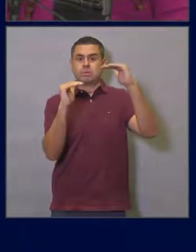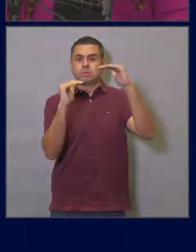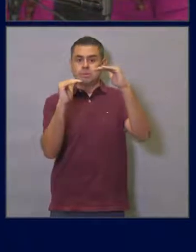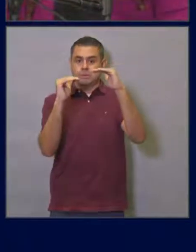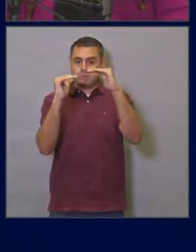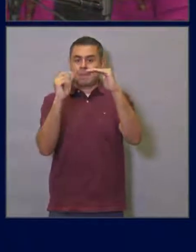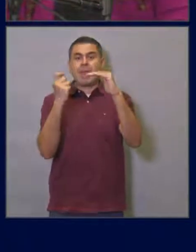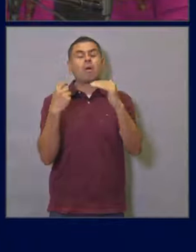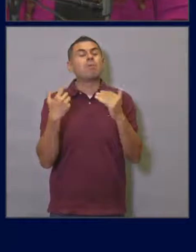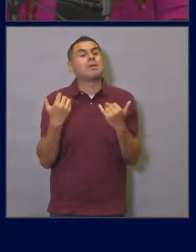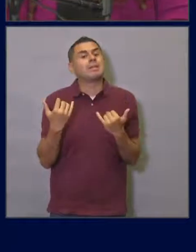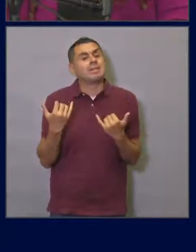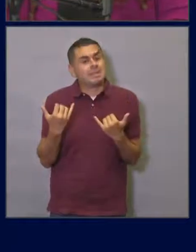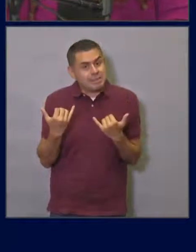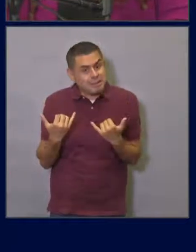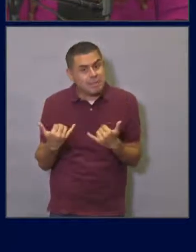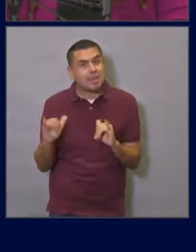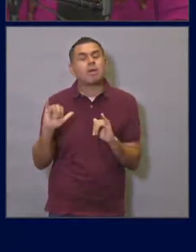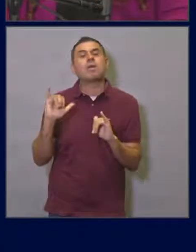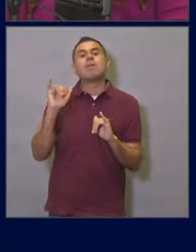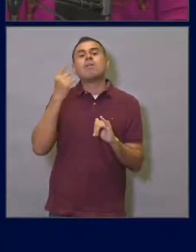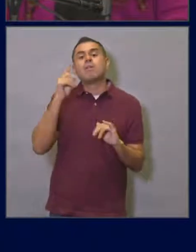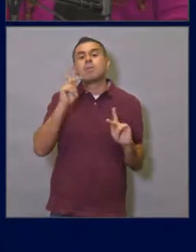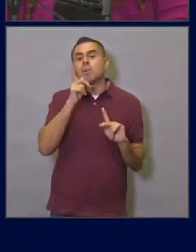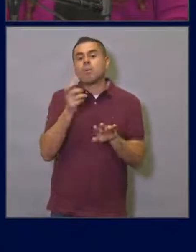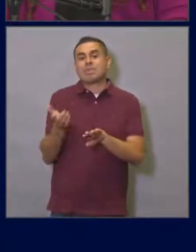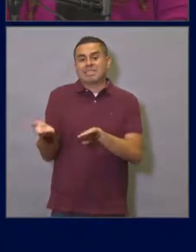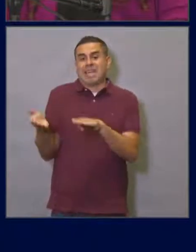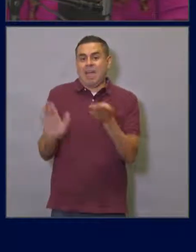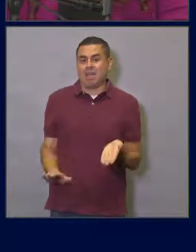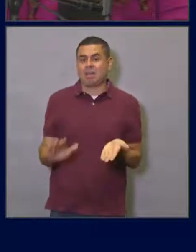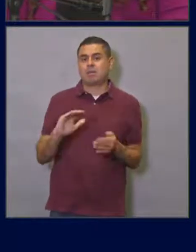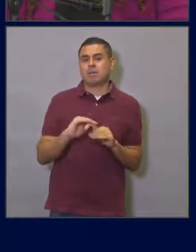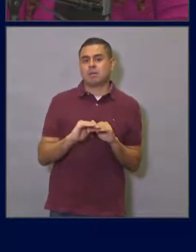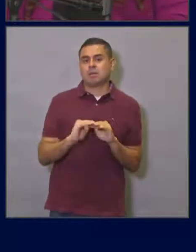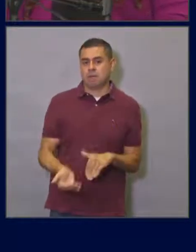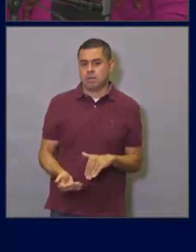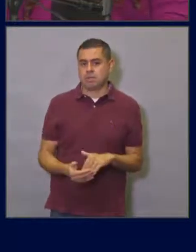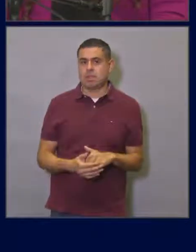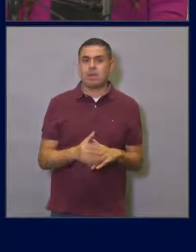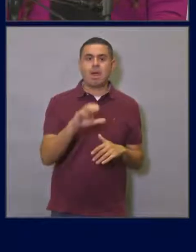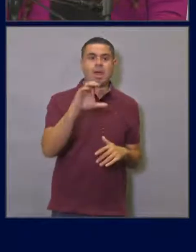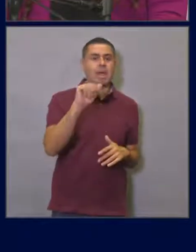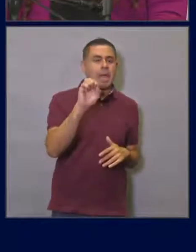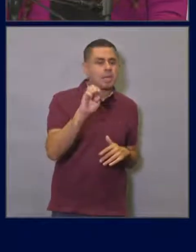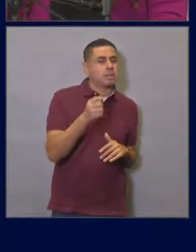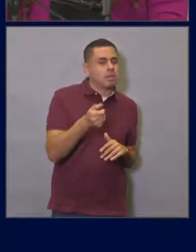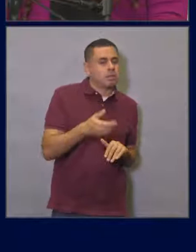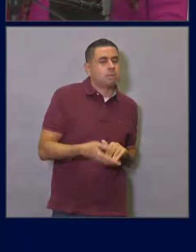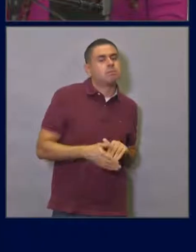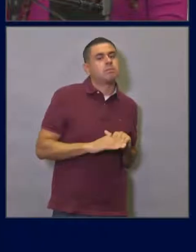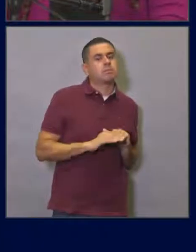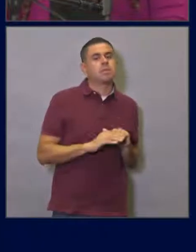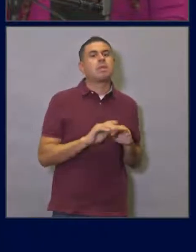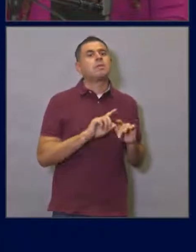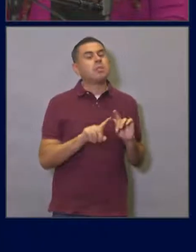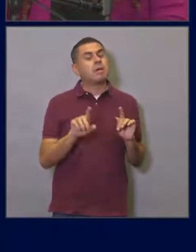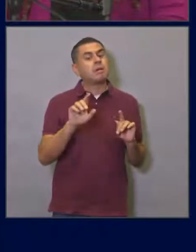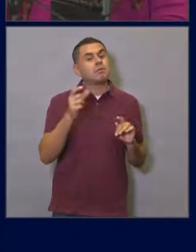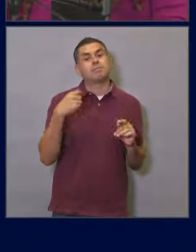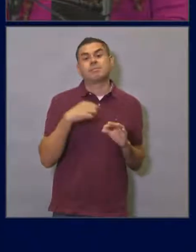una reducción de las brechas en las tasas de mortalidad. Cabe destacar, aún queda mucho trabajo por hacer para